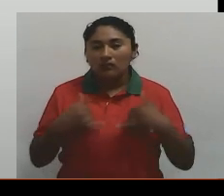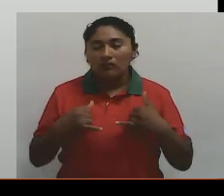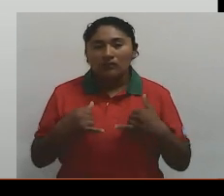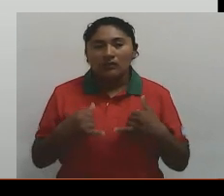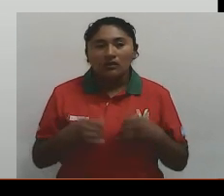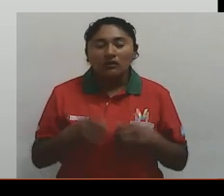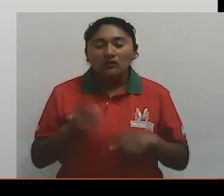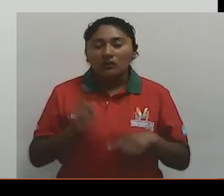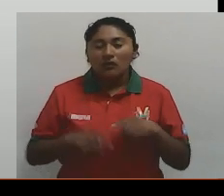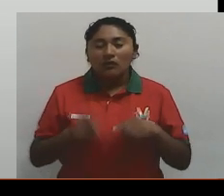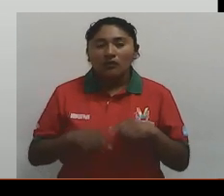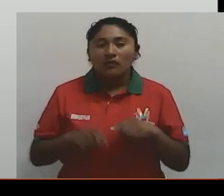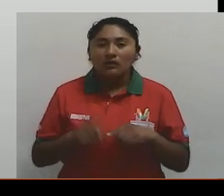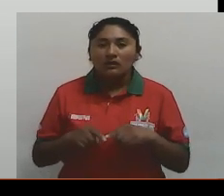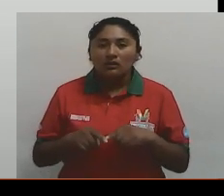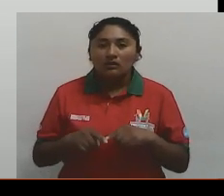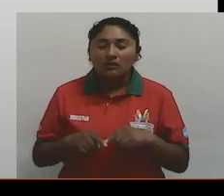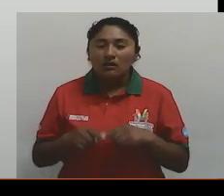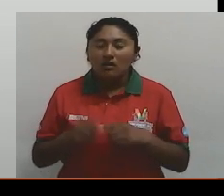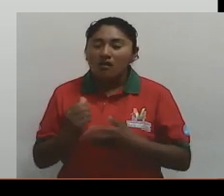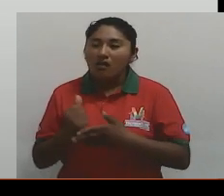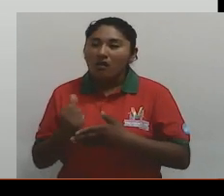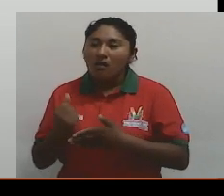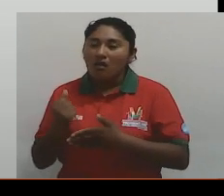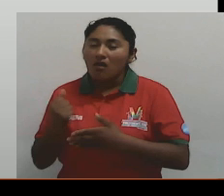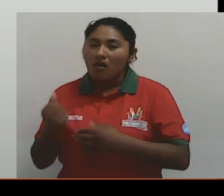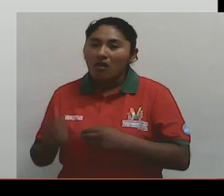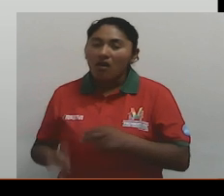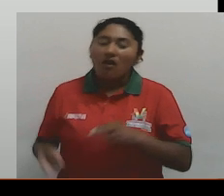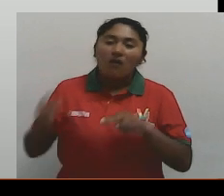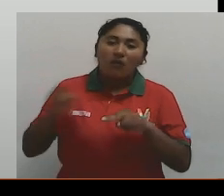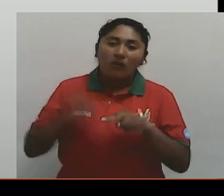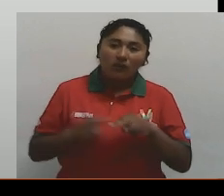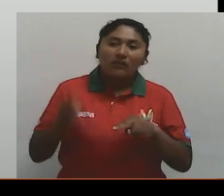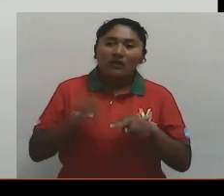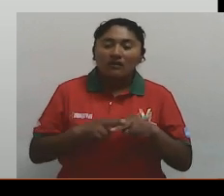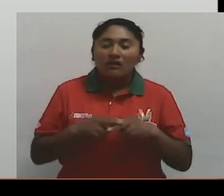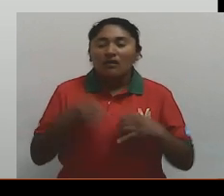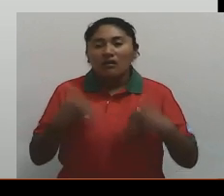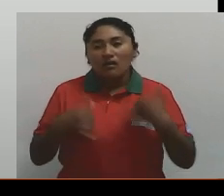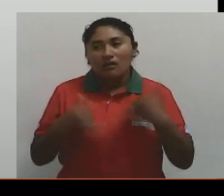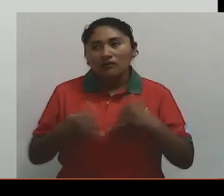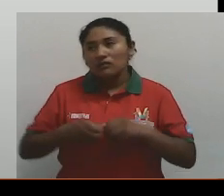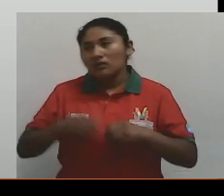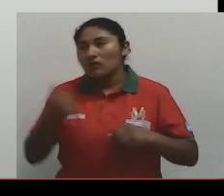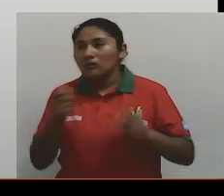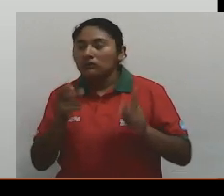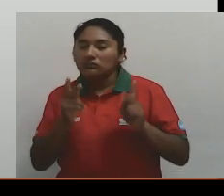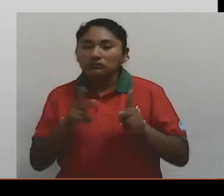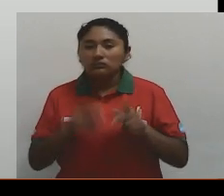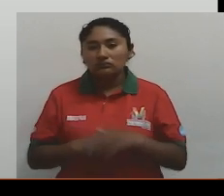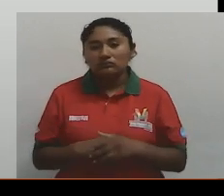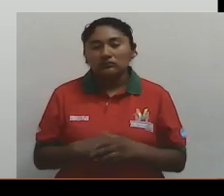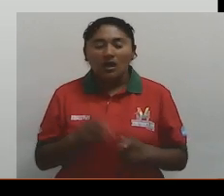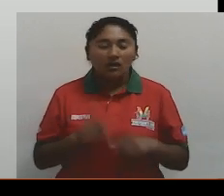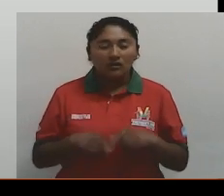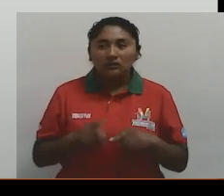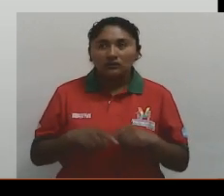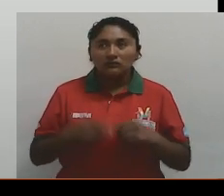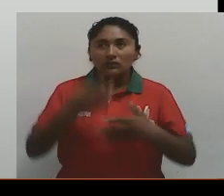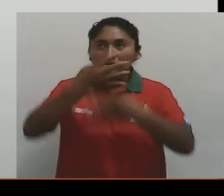un golpe de ataque cuando el balón está completamente por encima del borde superior de la red. Si el balón proviene de un pase de volea con manos altas y dedos hechos por el